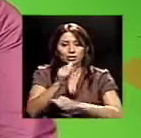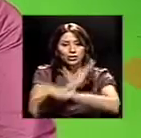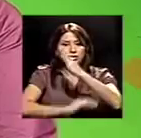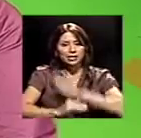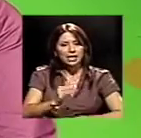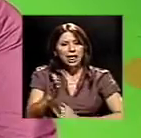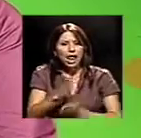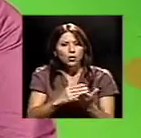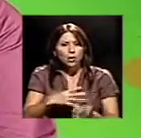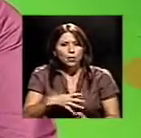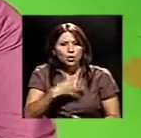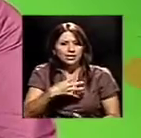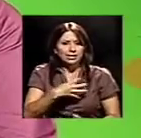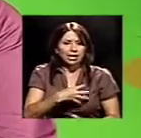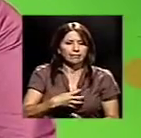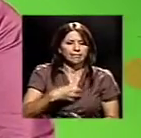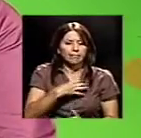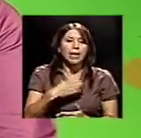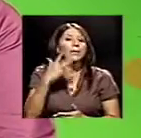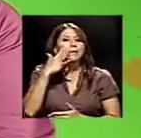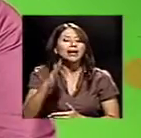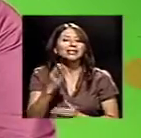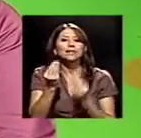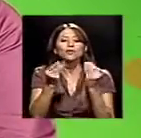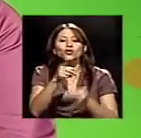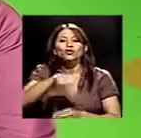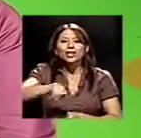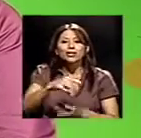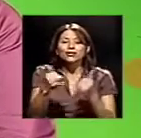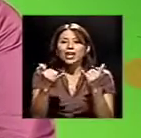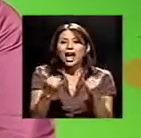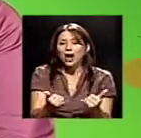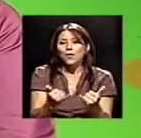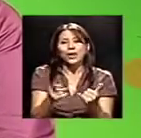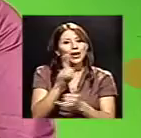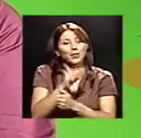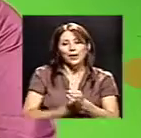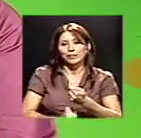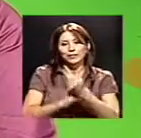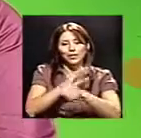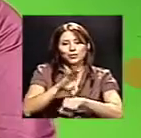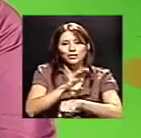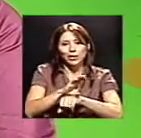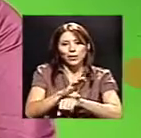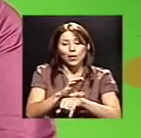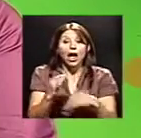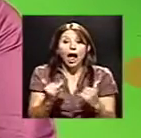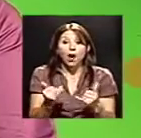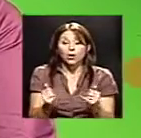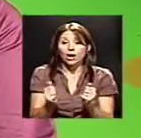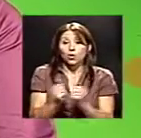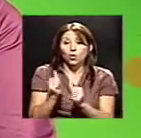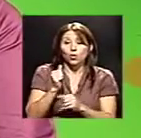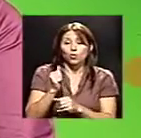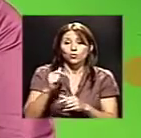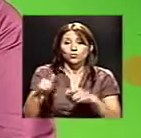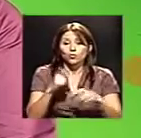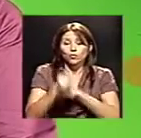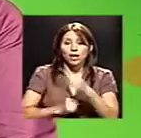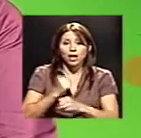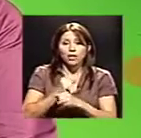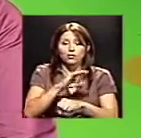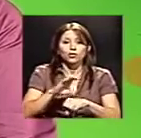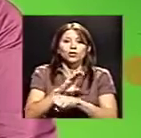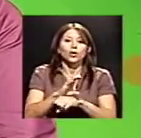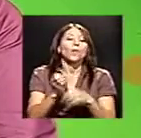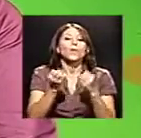Me parece que muchos de ellos son los detractores actuales del Consejo. Y cabe resaltar que ahora con el aniversario tuvimos a muchas personas